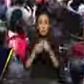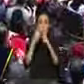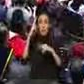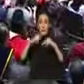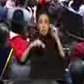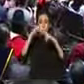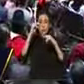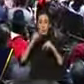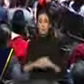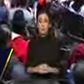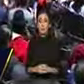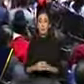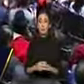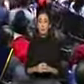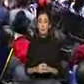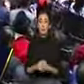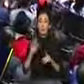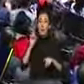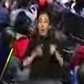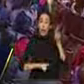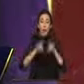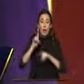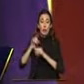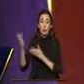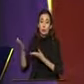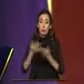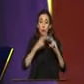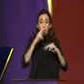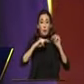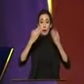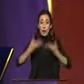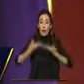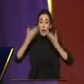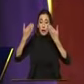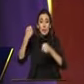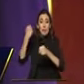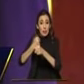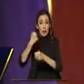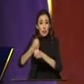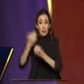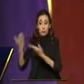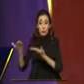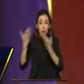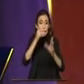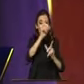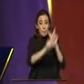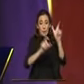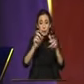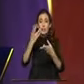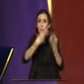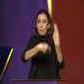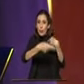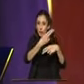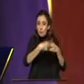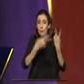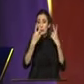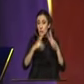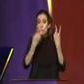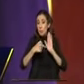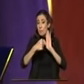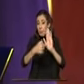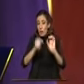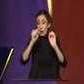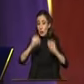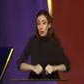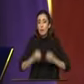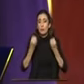Son obras que darán trabajo a miles de hermanas y hermanos, propiciarán emprendimientos y llevarán bienestar